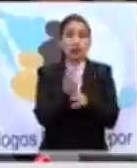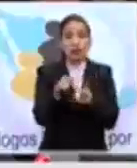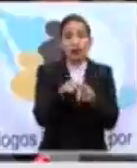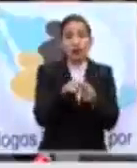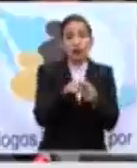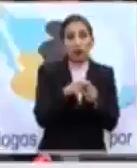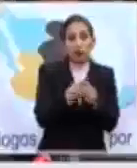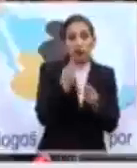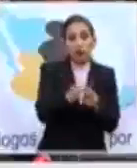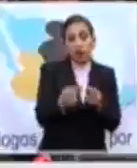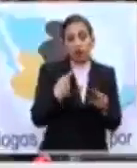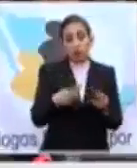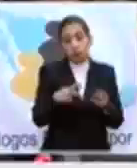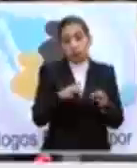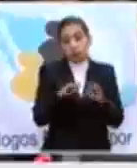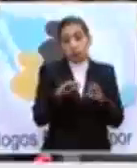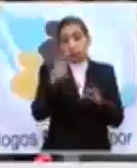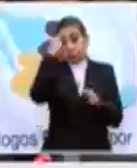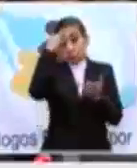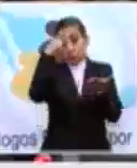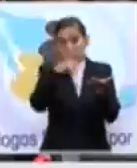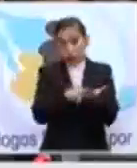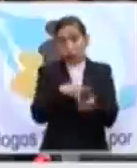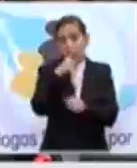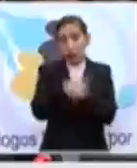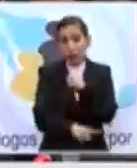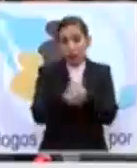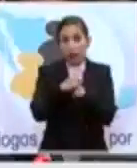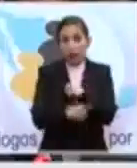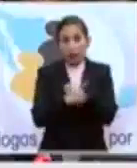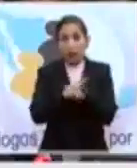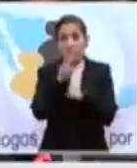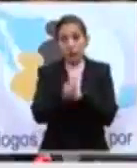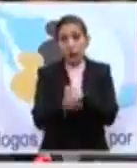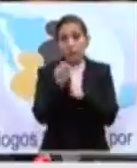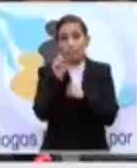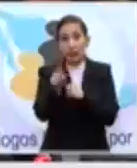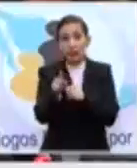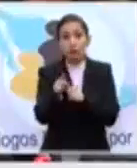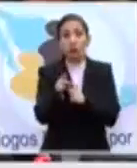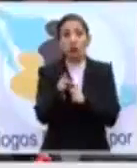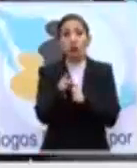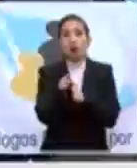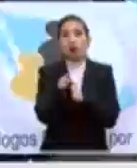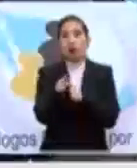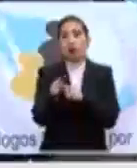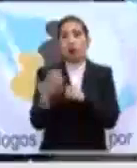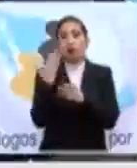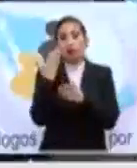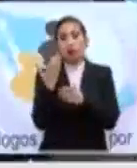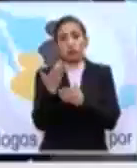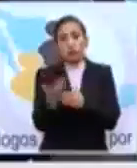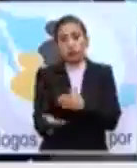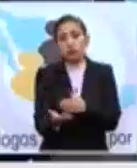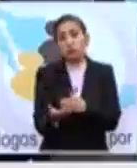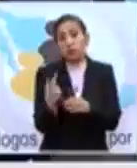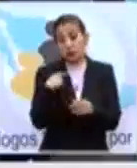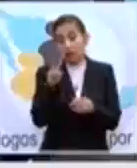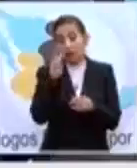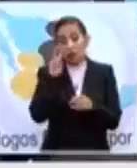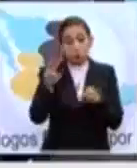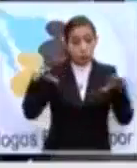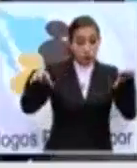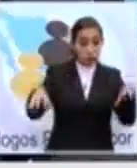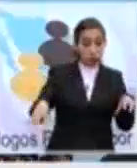de la actuación. Entonces me parece que afecta exactamente en el mismo sentido a ambas partes, y que sí es